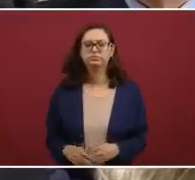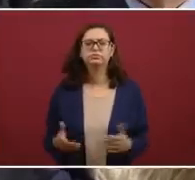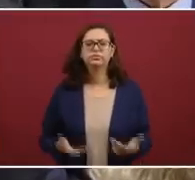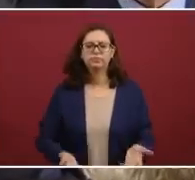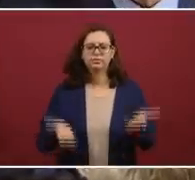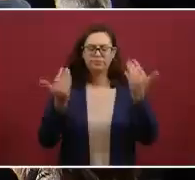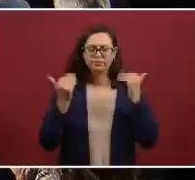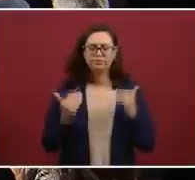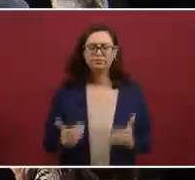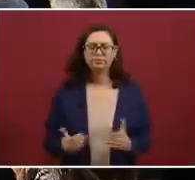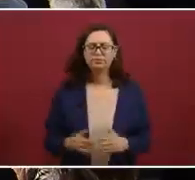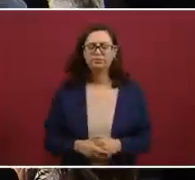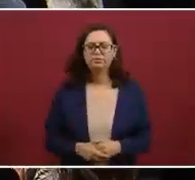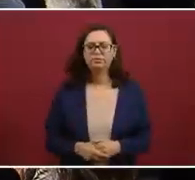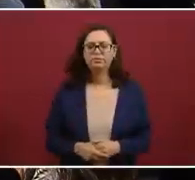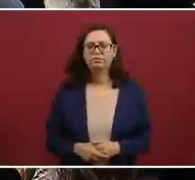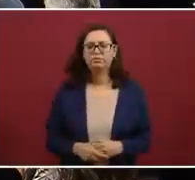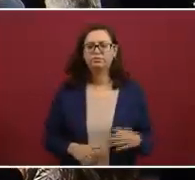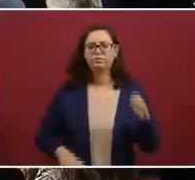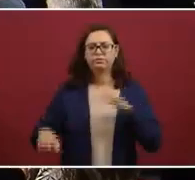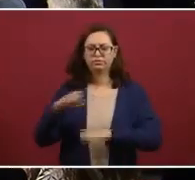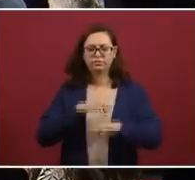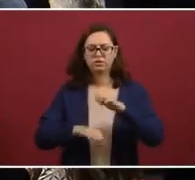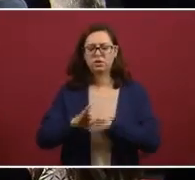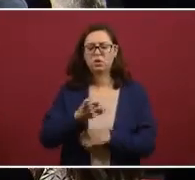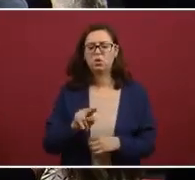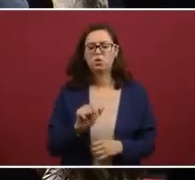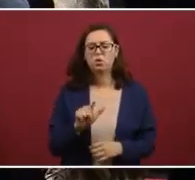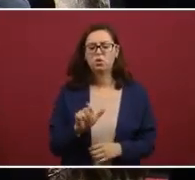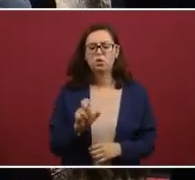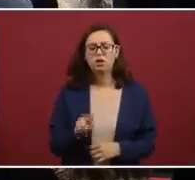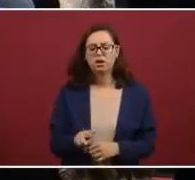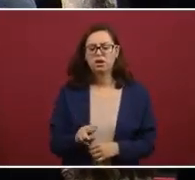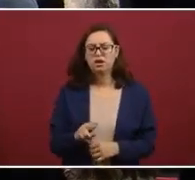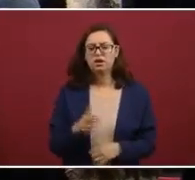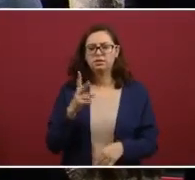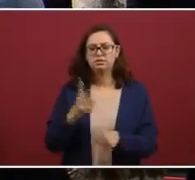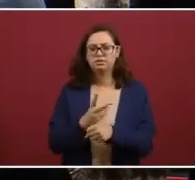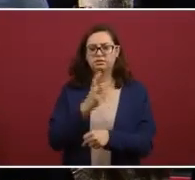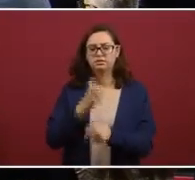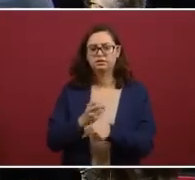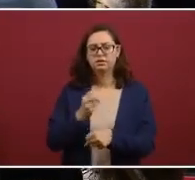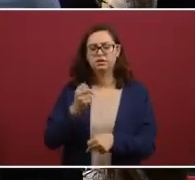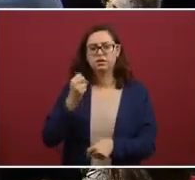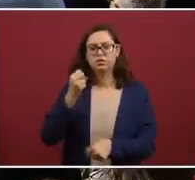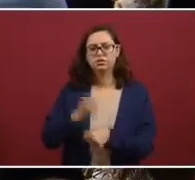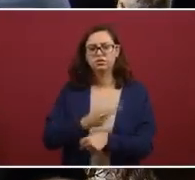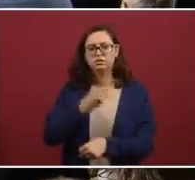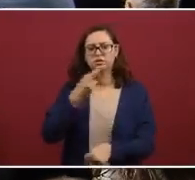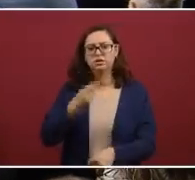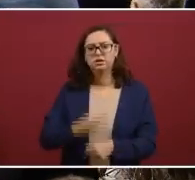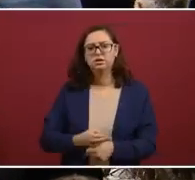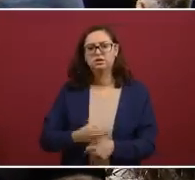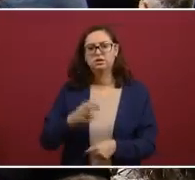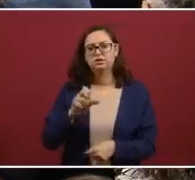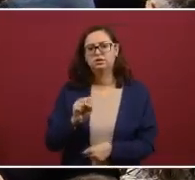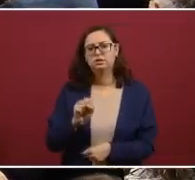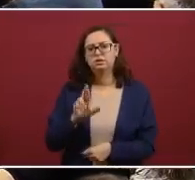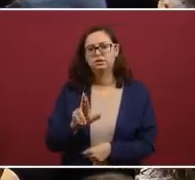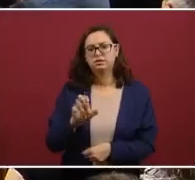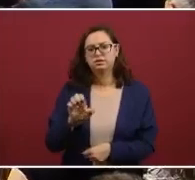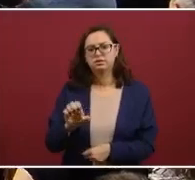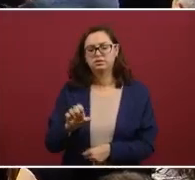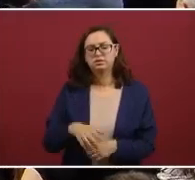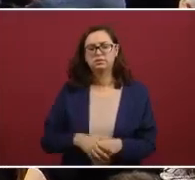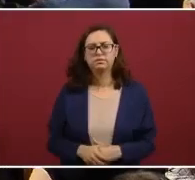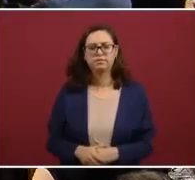Ahora toma la palabra el embajador Julián Ventura Valero, subsecretario de Relaciones Exteriores.